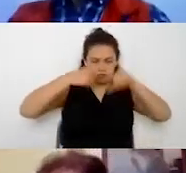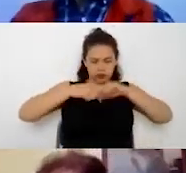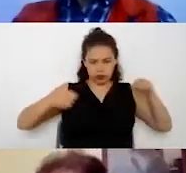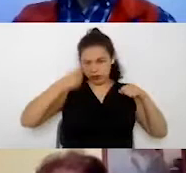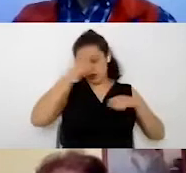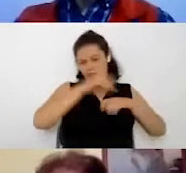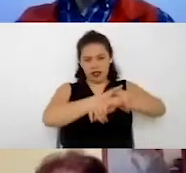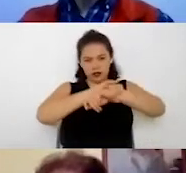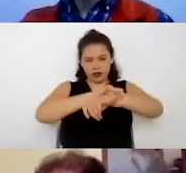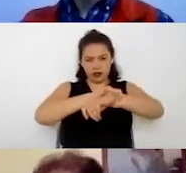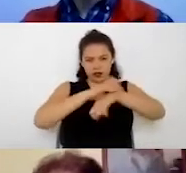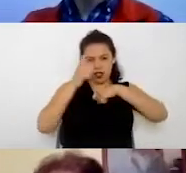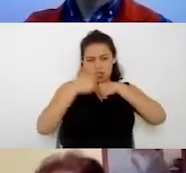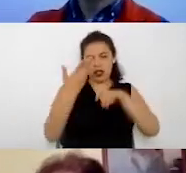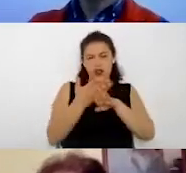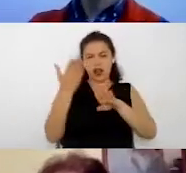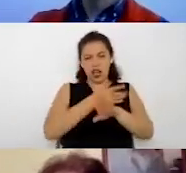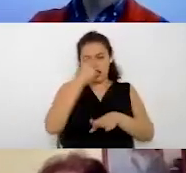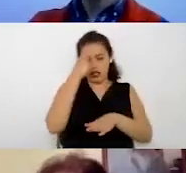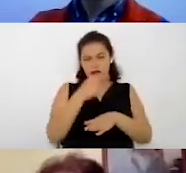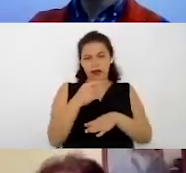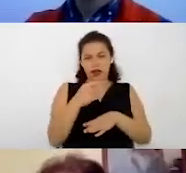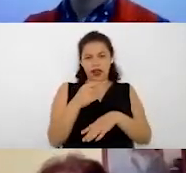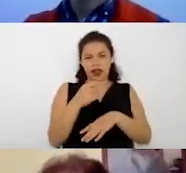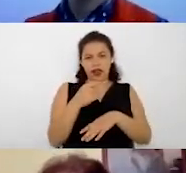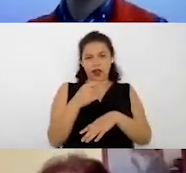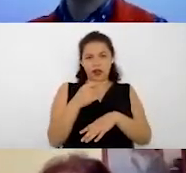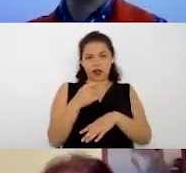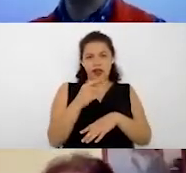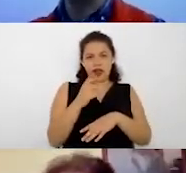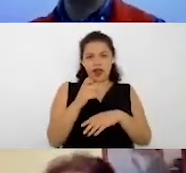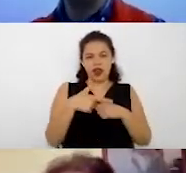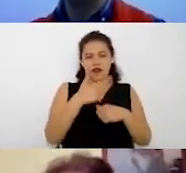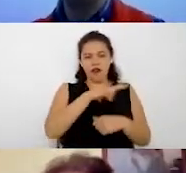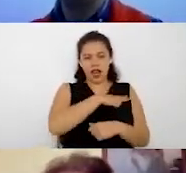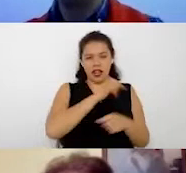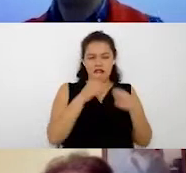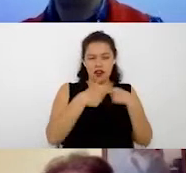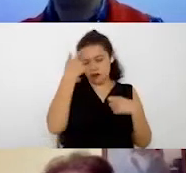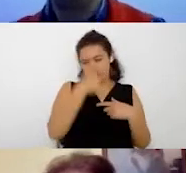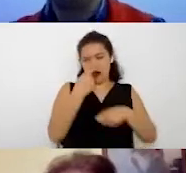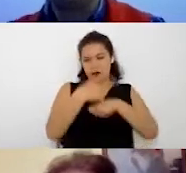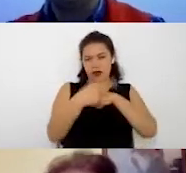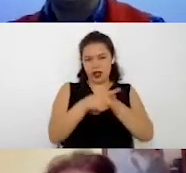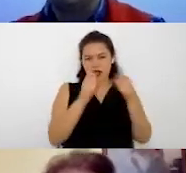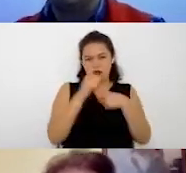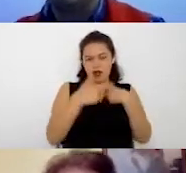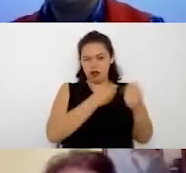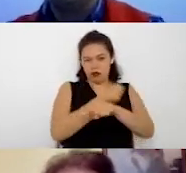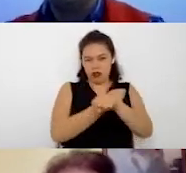sujetar algo antes de la parte donde hay una lesión, ¿no? Para que ya no corra como tanta